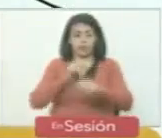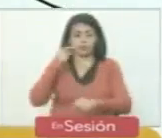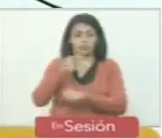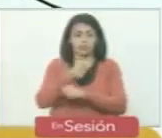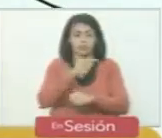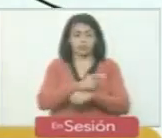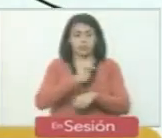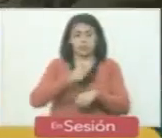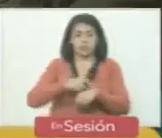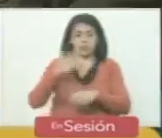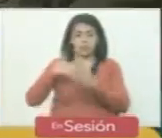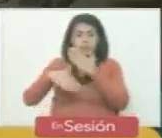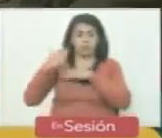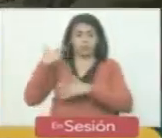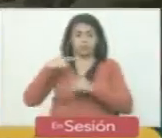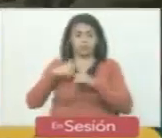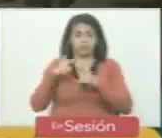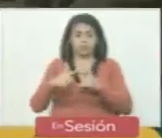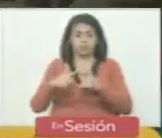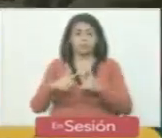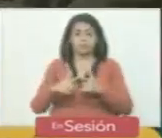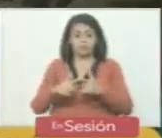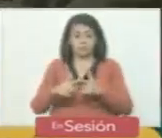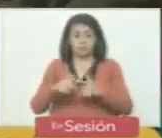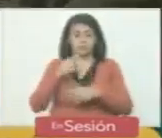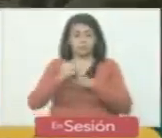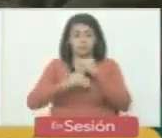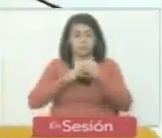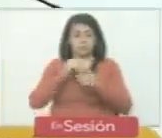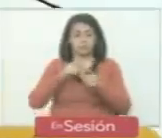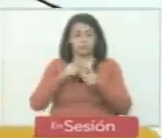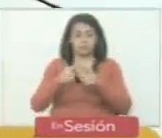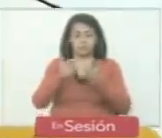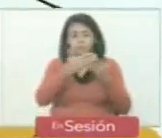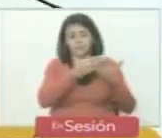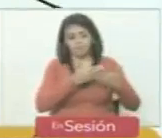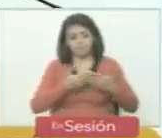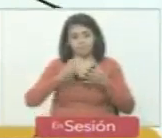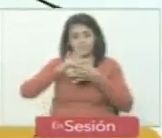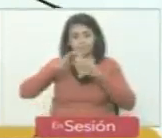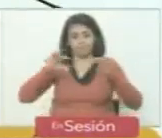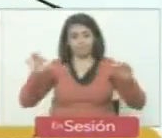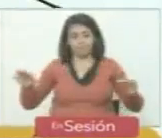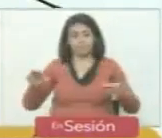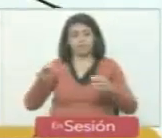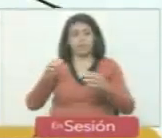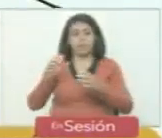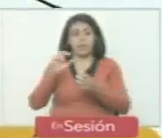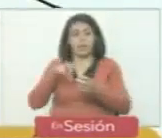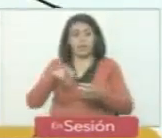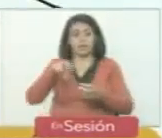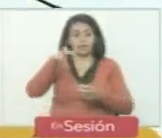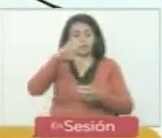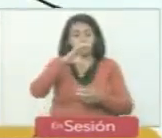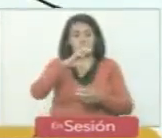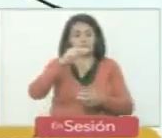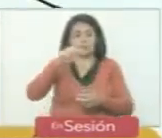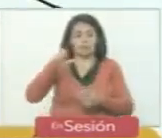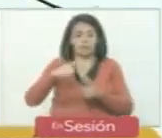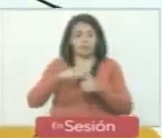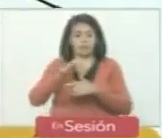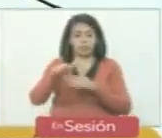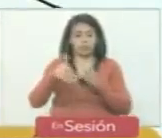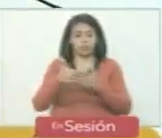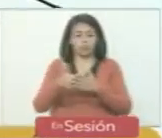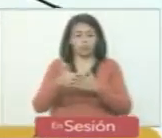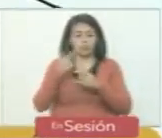ese momento, con el encadenamiento de estudiantes en las escaleras del CNE y toda